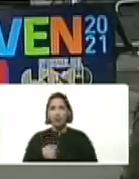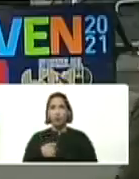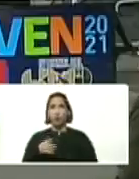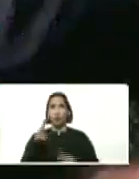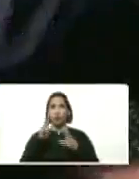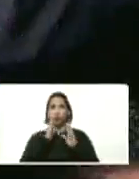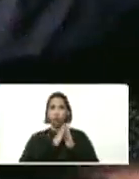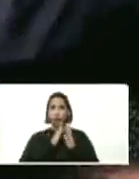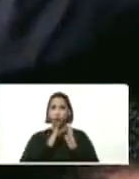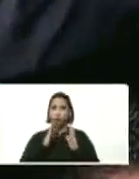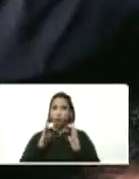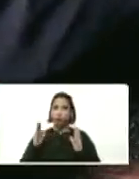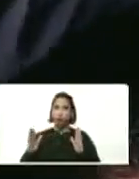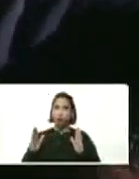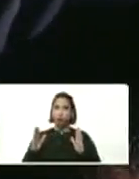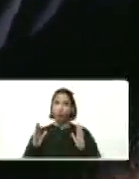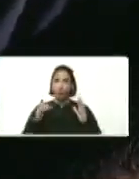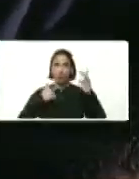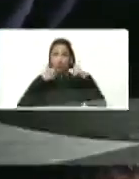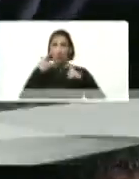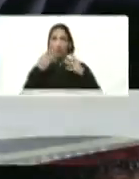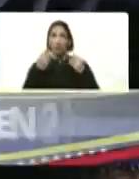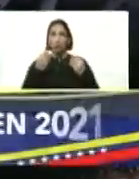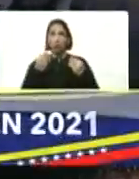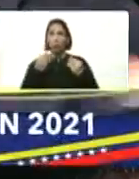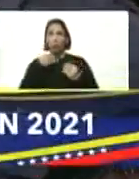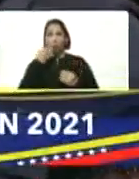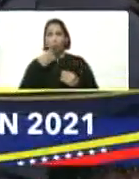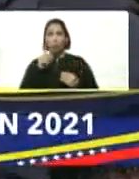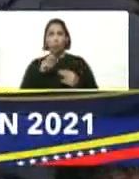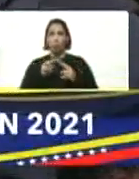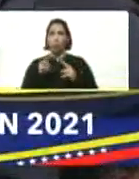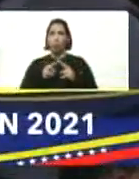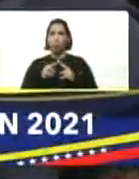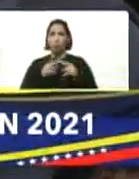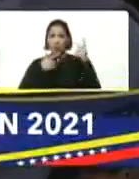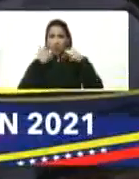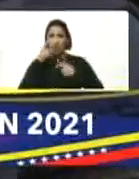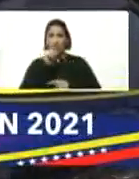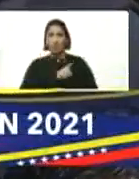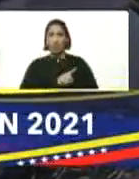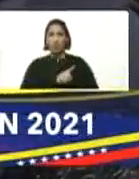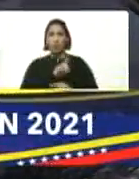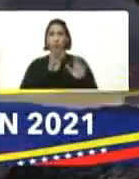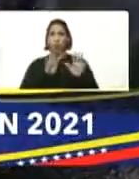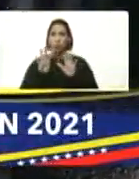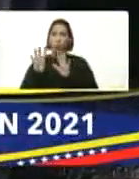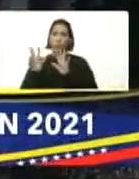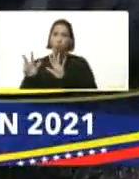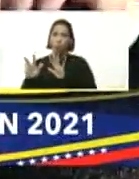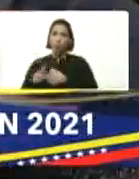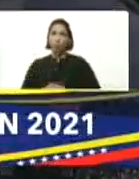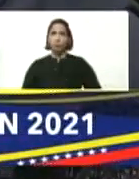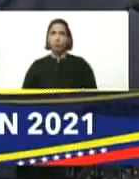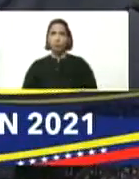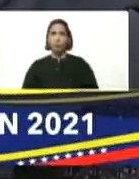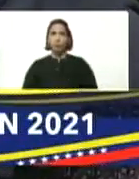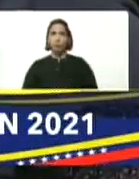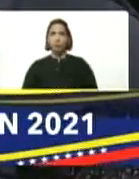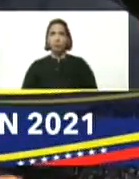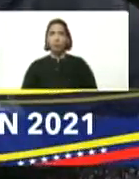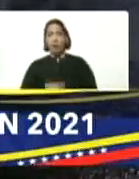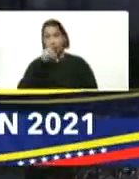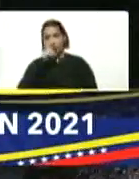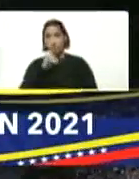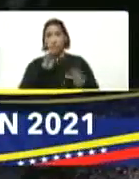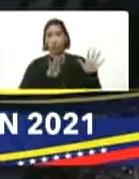de ese Chávez que todavía muchos jóvenes no conocen. Ese Chávez del año 1998, el Chávez del 94